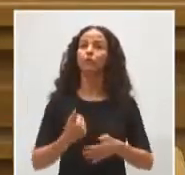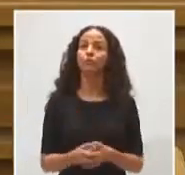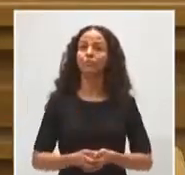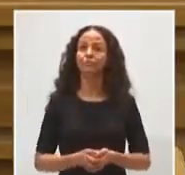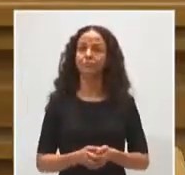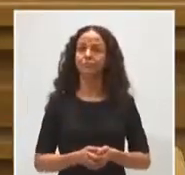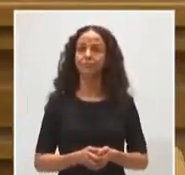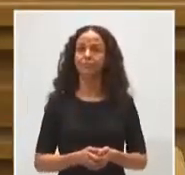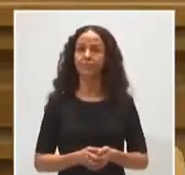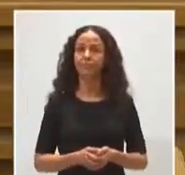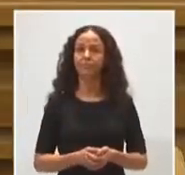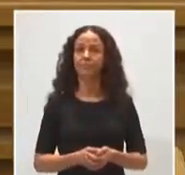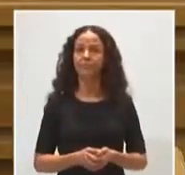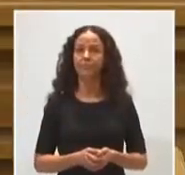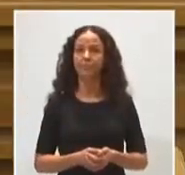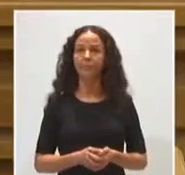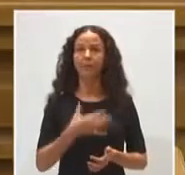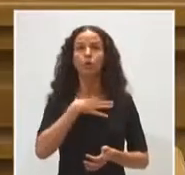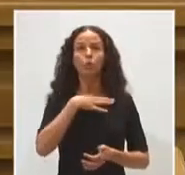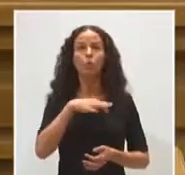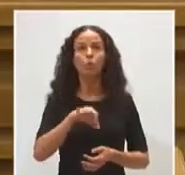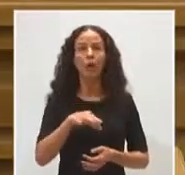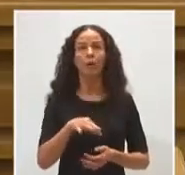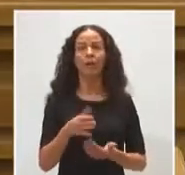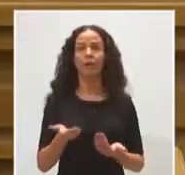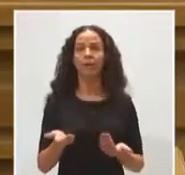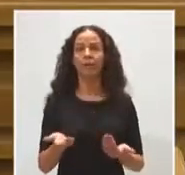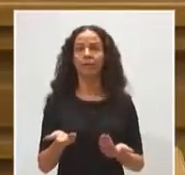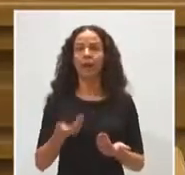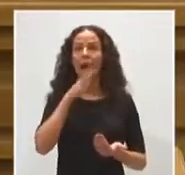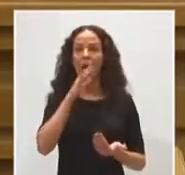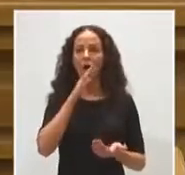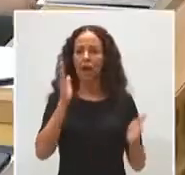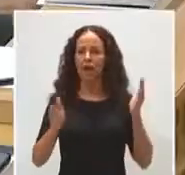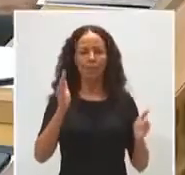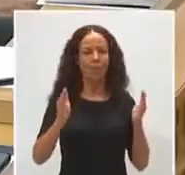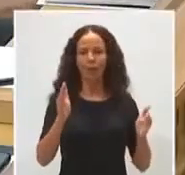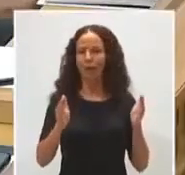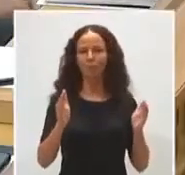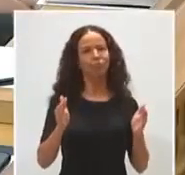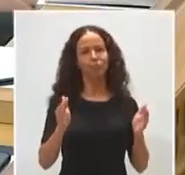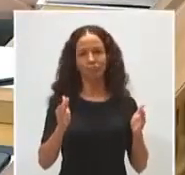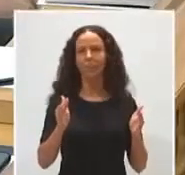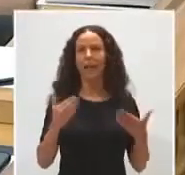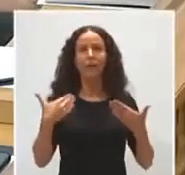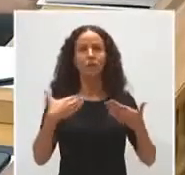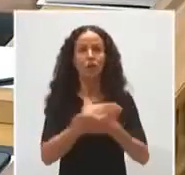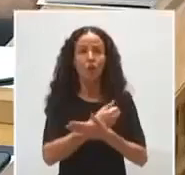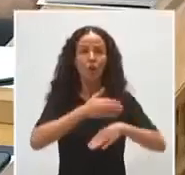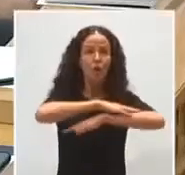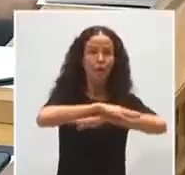que que obviamente este tiempo marque a todos los que gobernamos y a todos los que